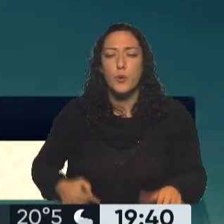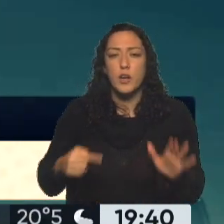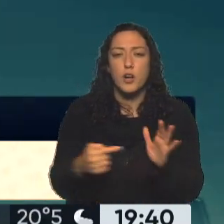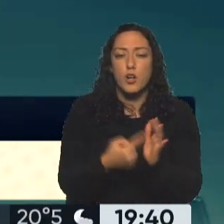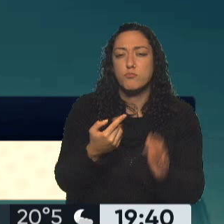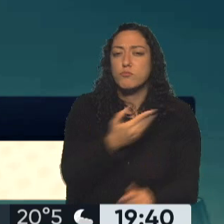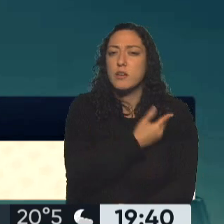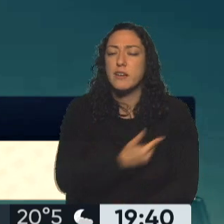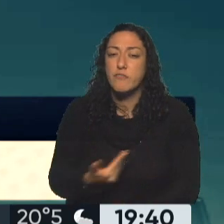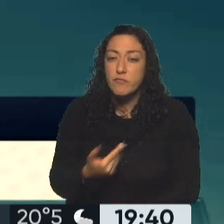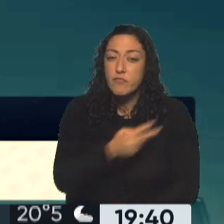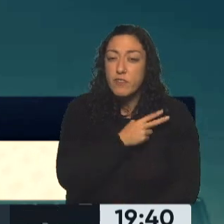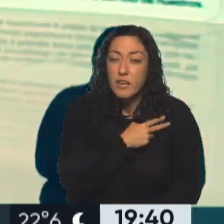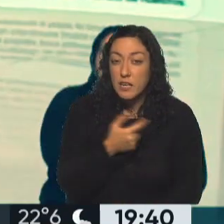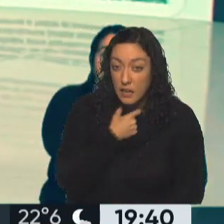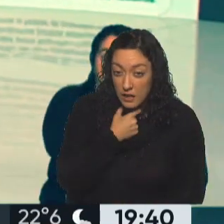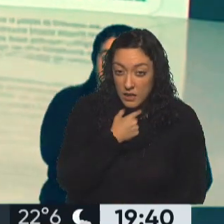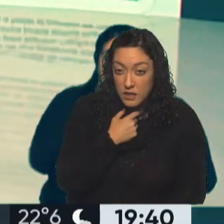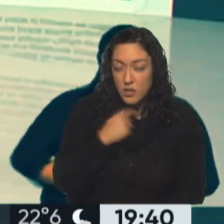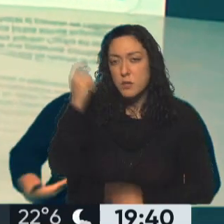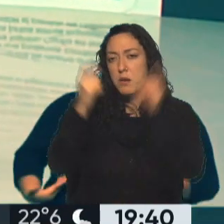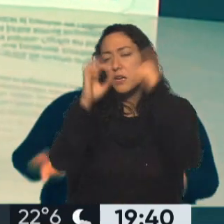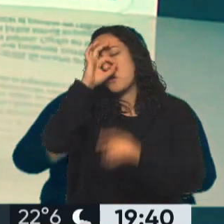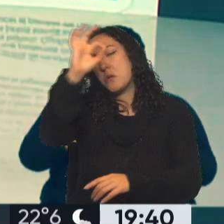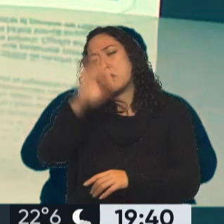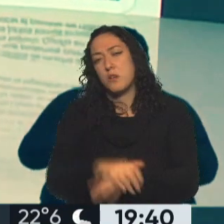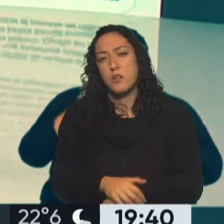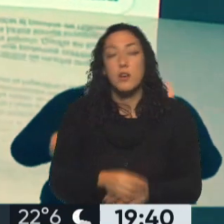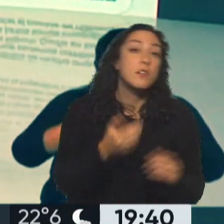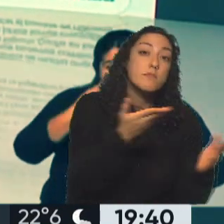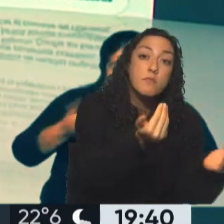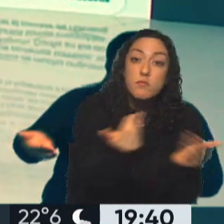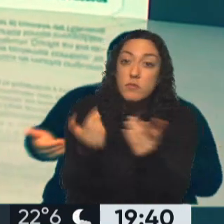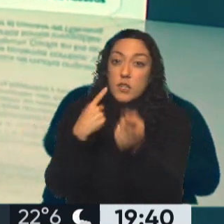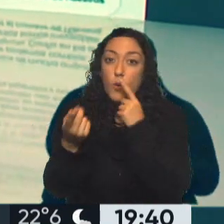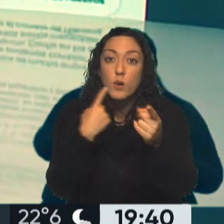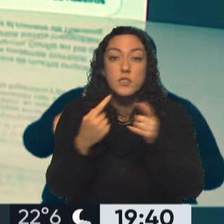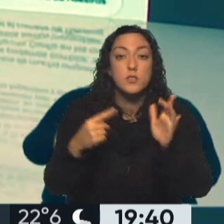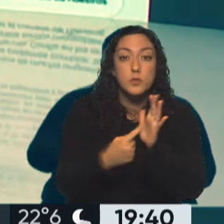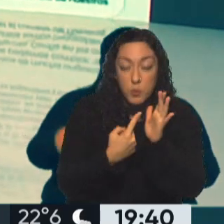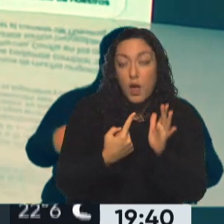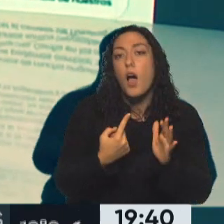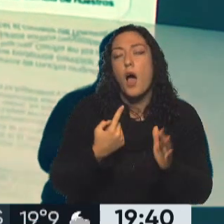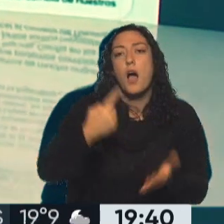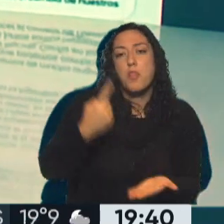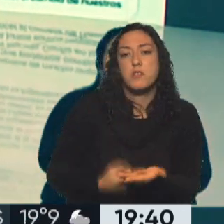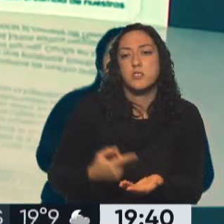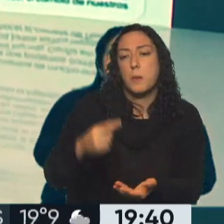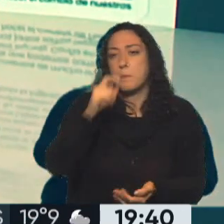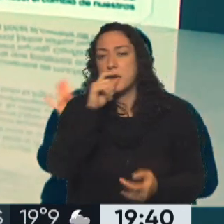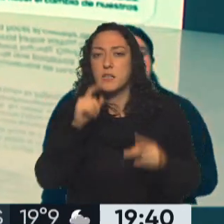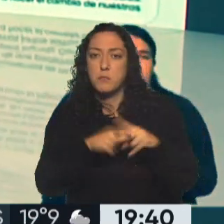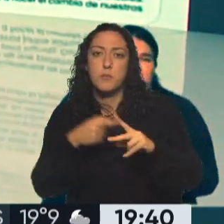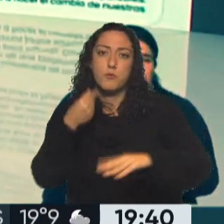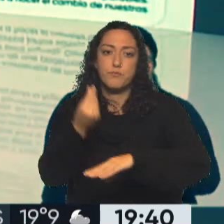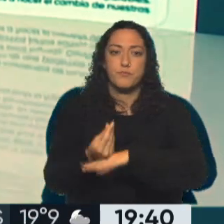te lo imaginaste, no? No, nunca. Porque Correcto. fueron precisamente los sondeos que se realizaron en la ciudad de Buenos Aires los que determinaron que sea Jorge Macri,